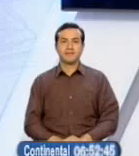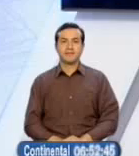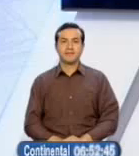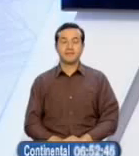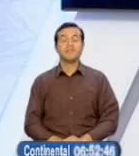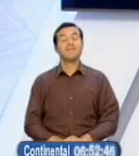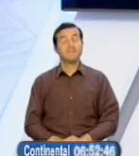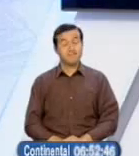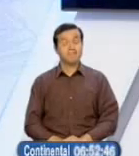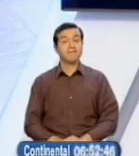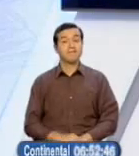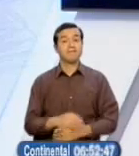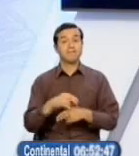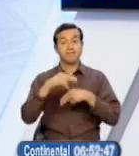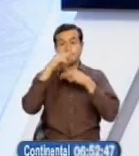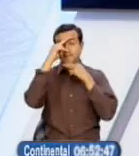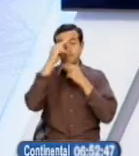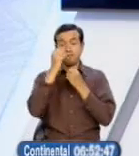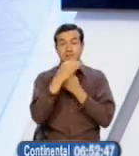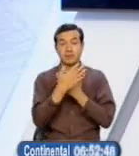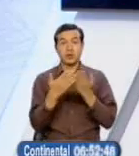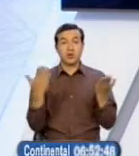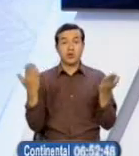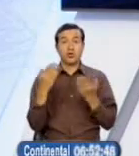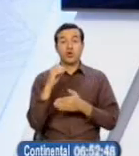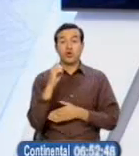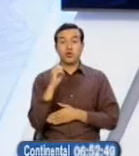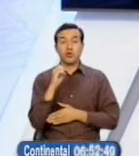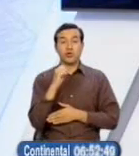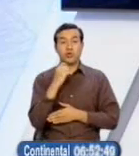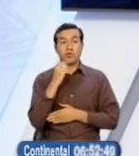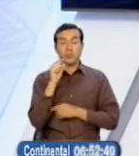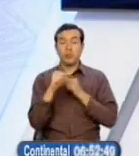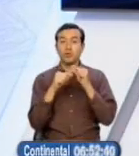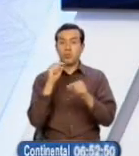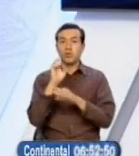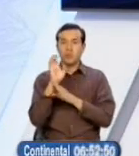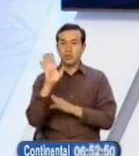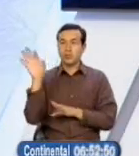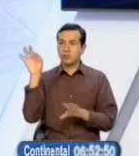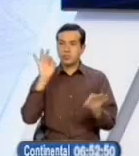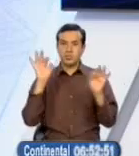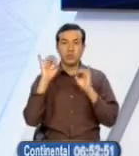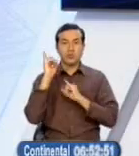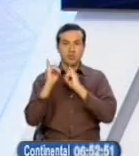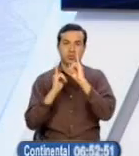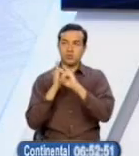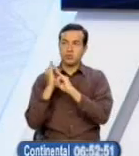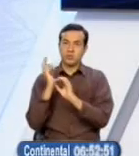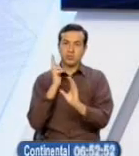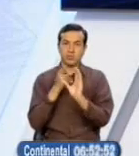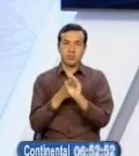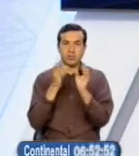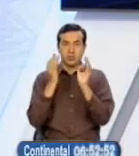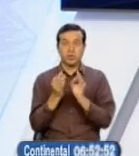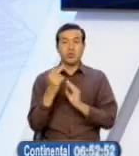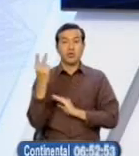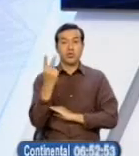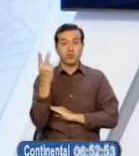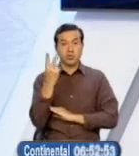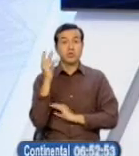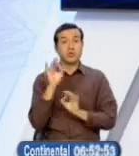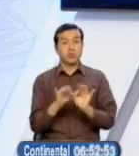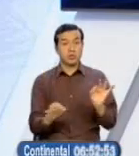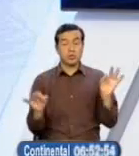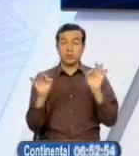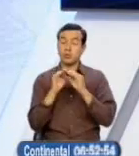Y así como lo mencionaba en la nota Soledad Rodríguez, Ecuador de a poco ha ido sumando a los jugadores que están jugando en el fútbol internacional. Dos de ellos claves para